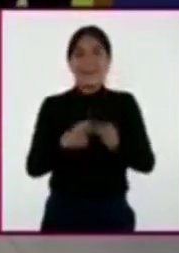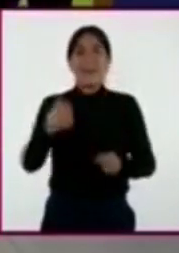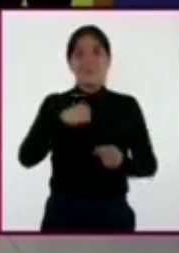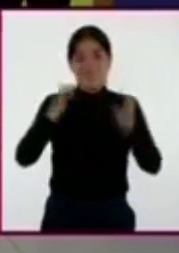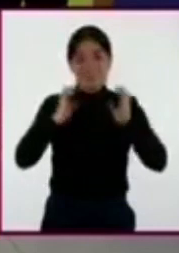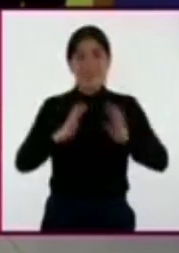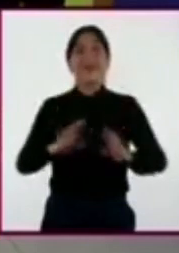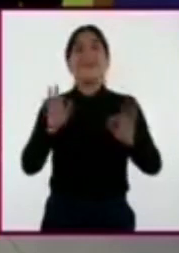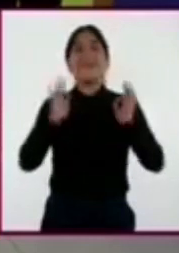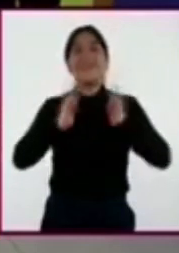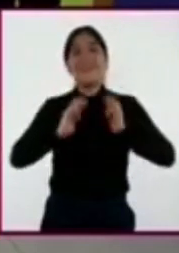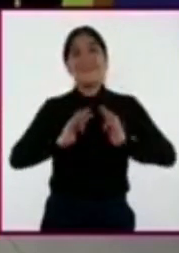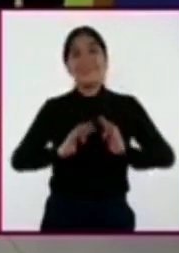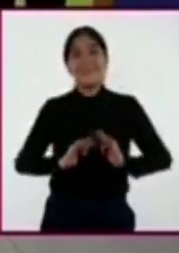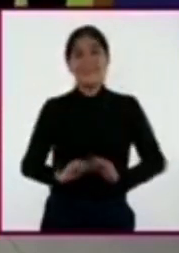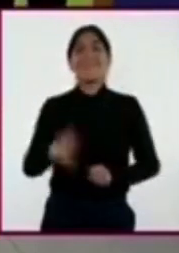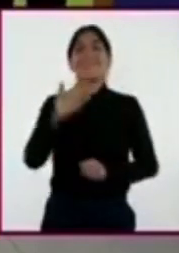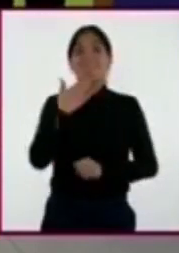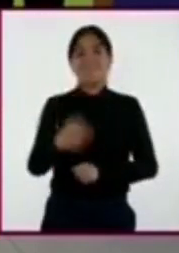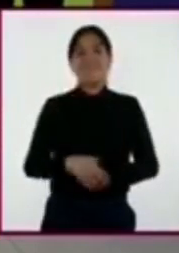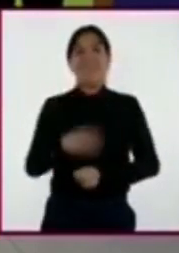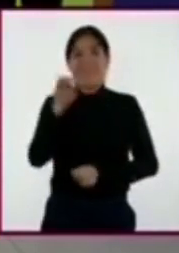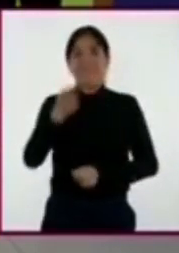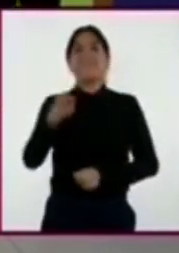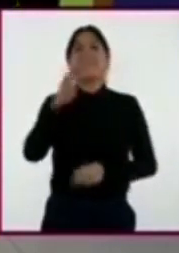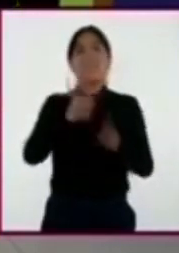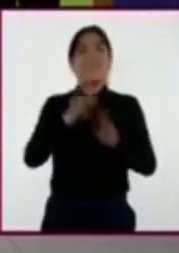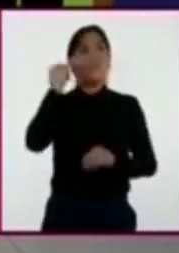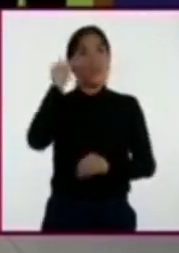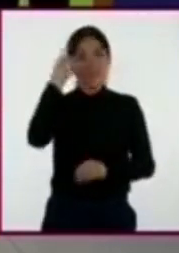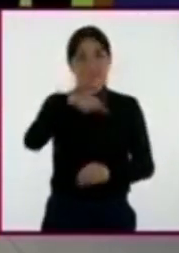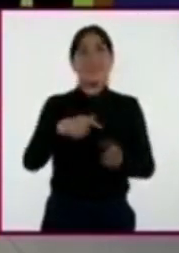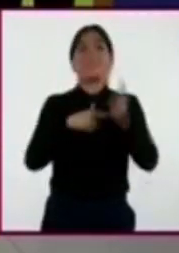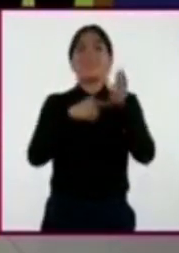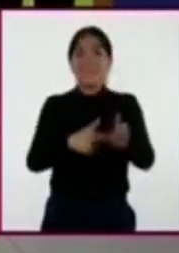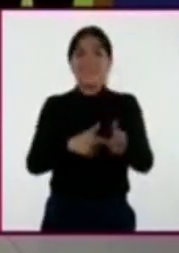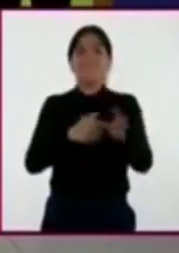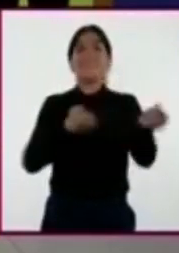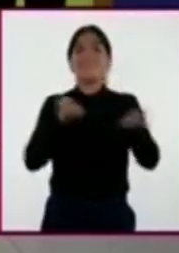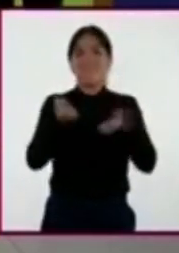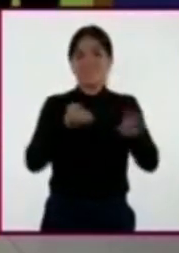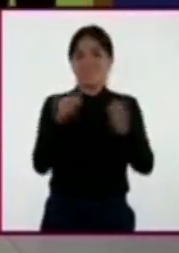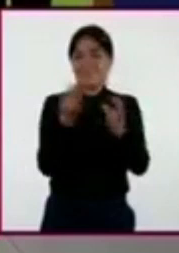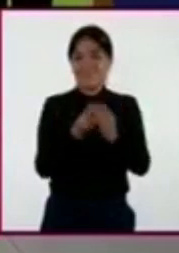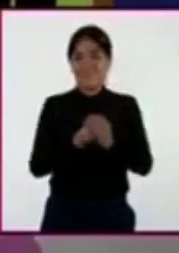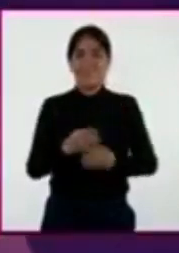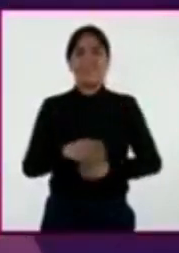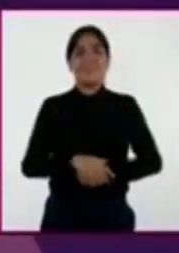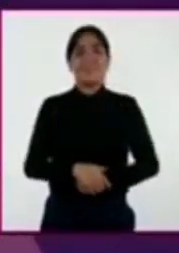se tranquiliza. Excelente. Esa es la idea para que podamos continuar con la sesión.